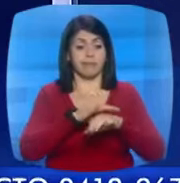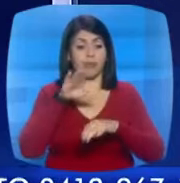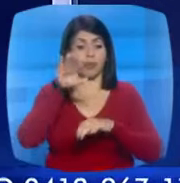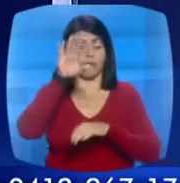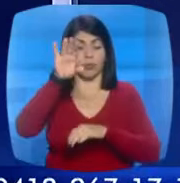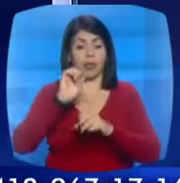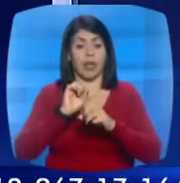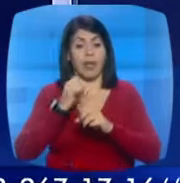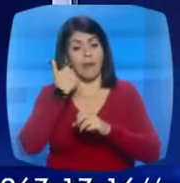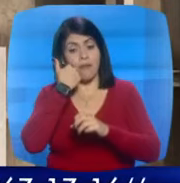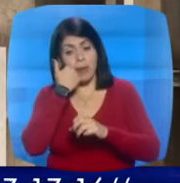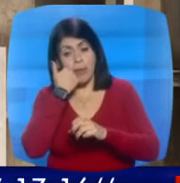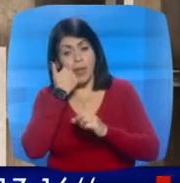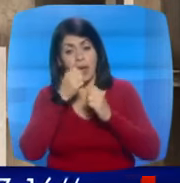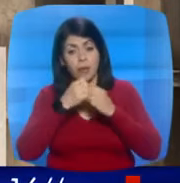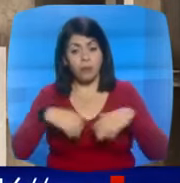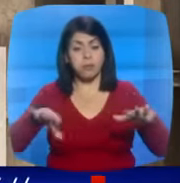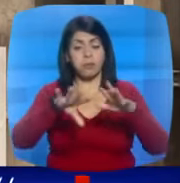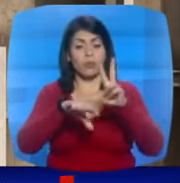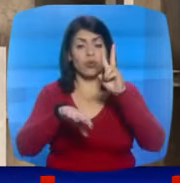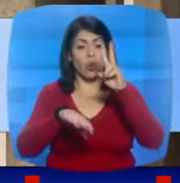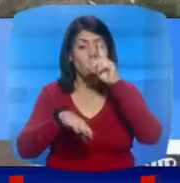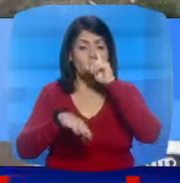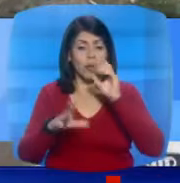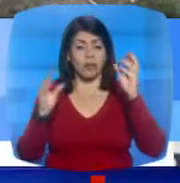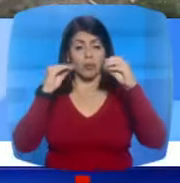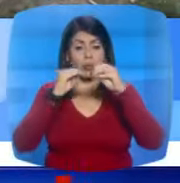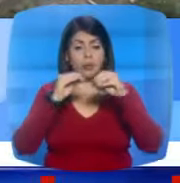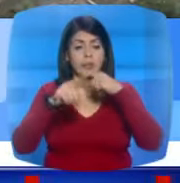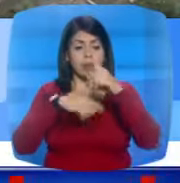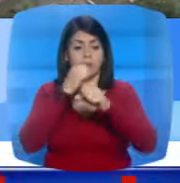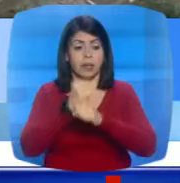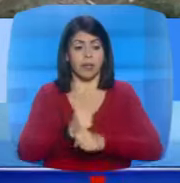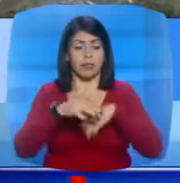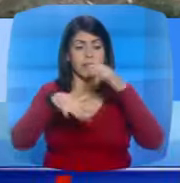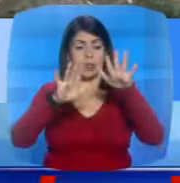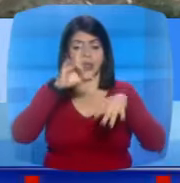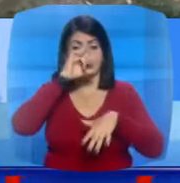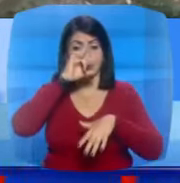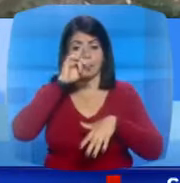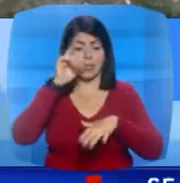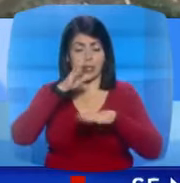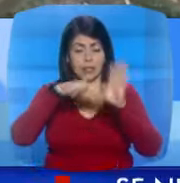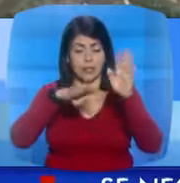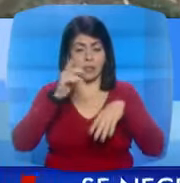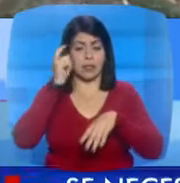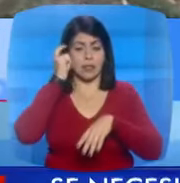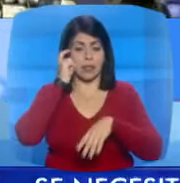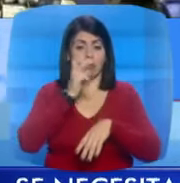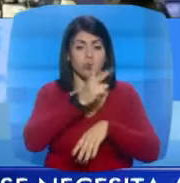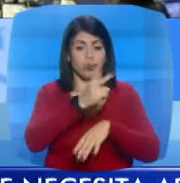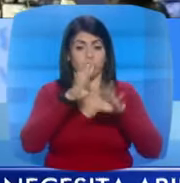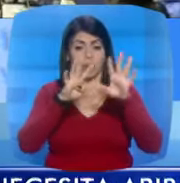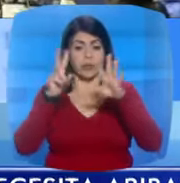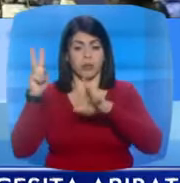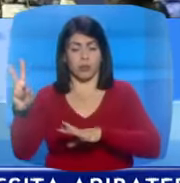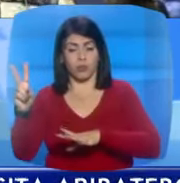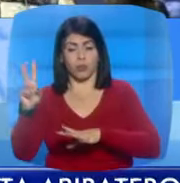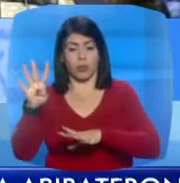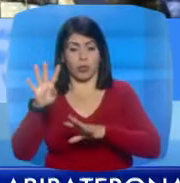futuras pandemias. Luego de 2 años de negociaciones, se espera que en los próximos 15 días los 194 Estados